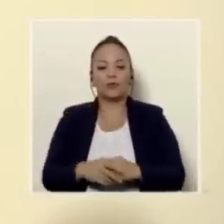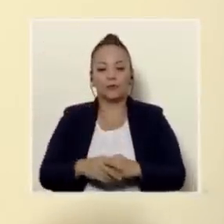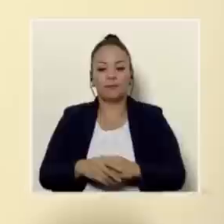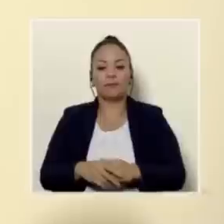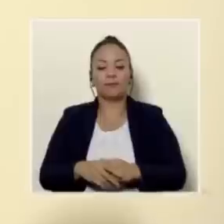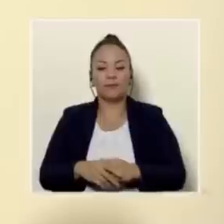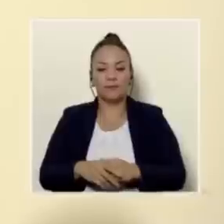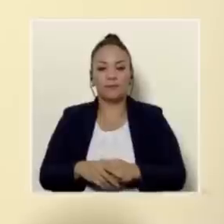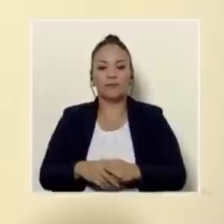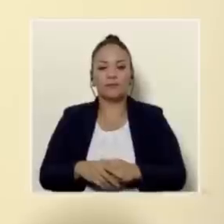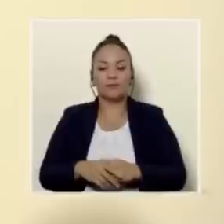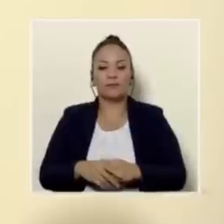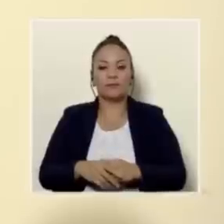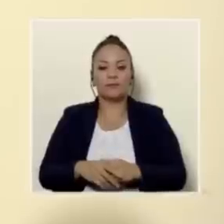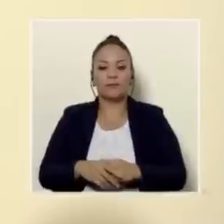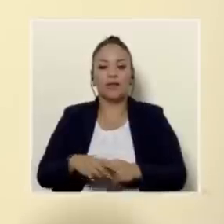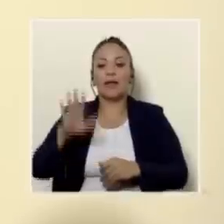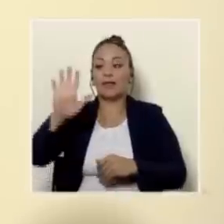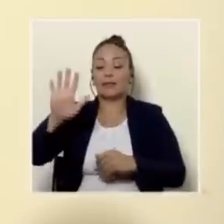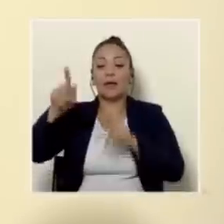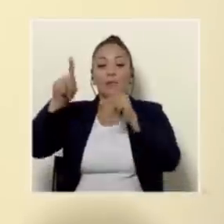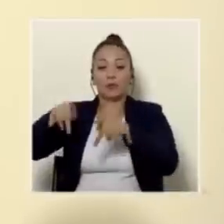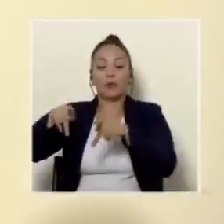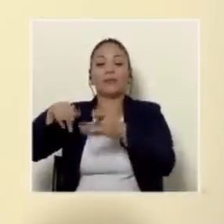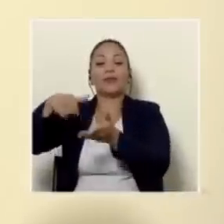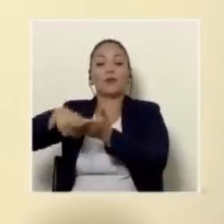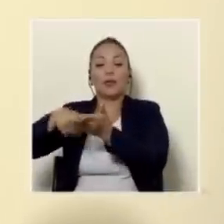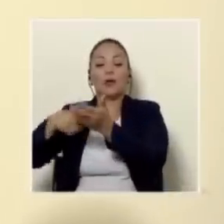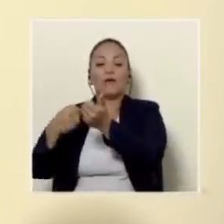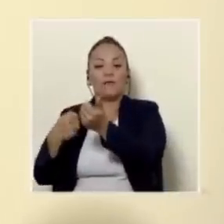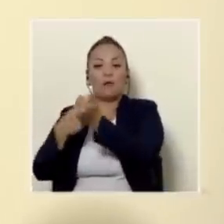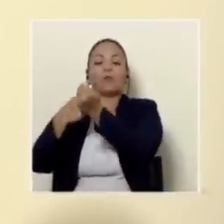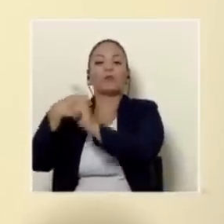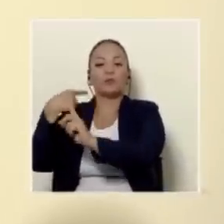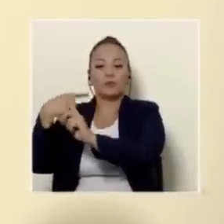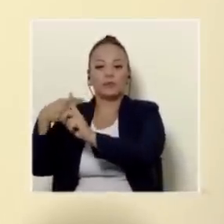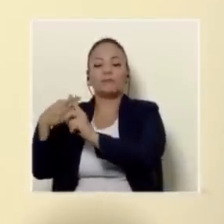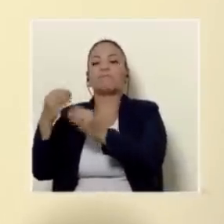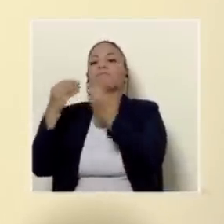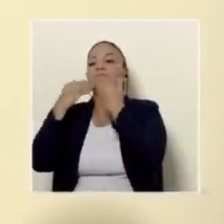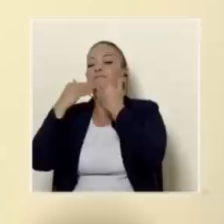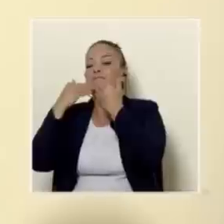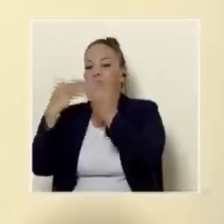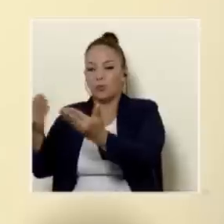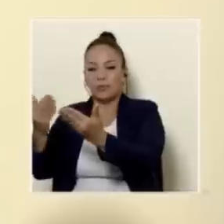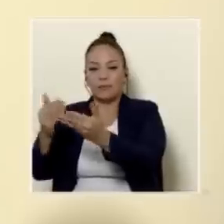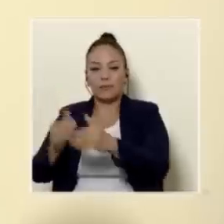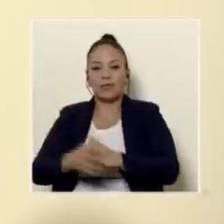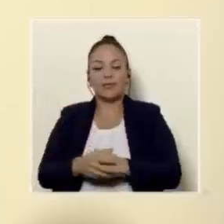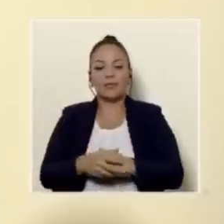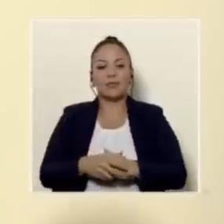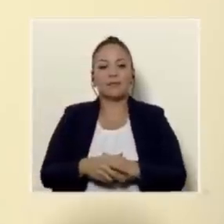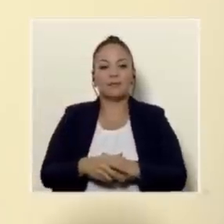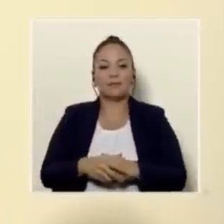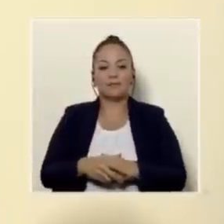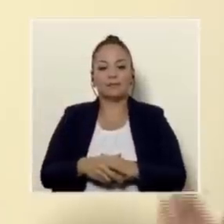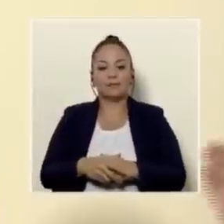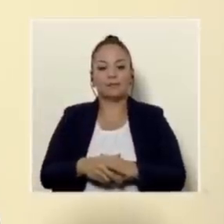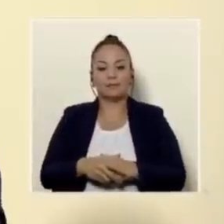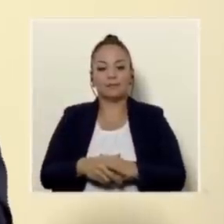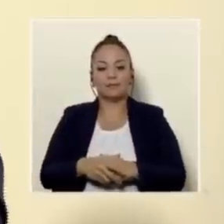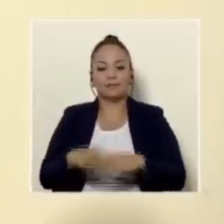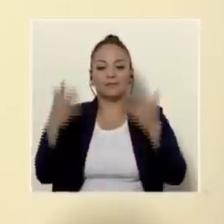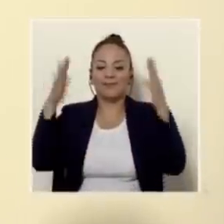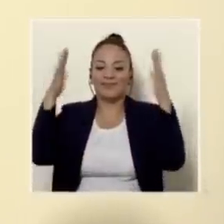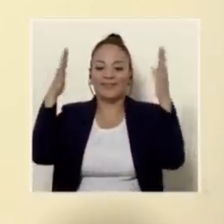A los 5 que votaron a favor, positivamente, muchísimas gracias.